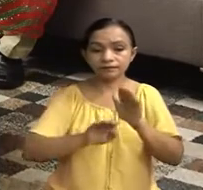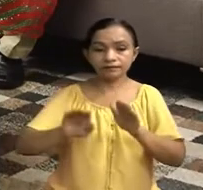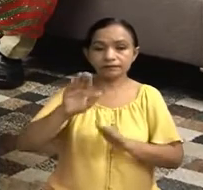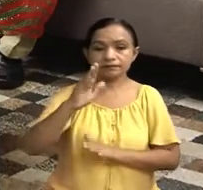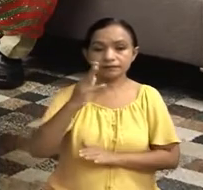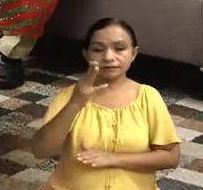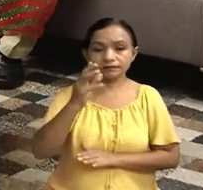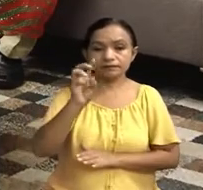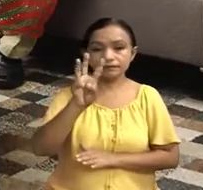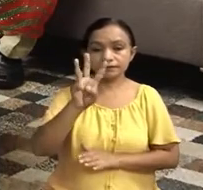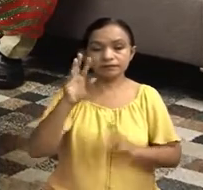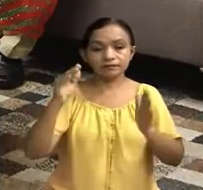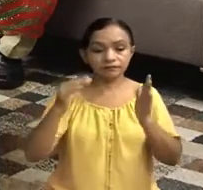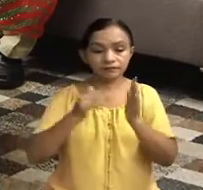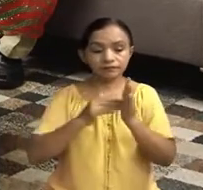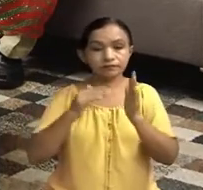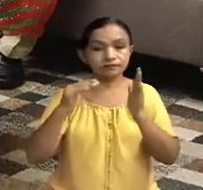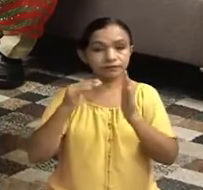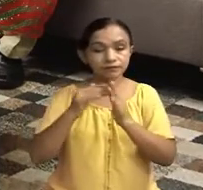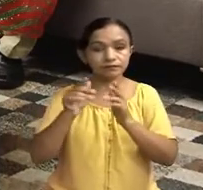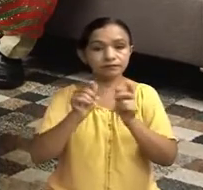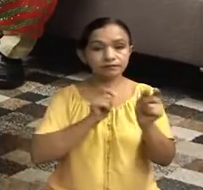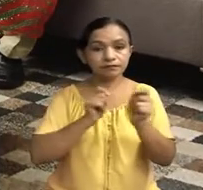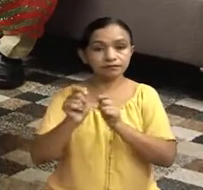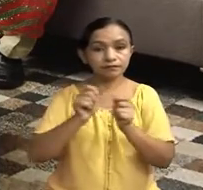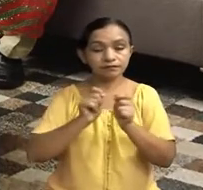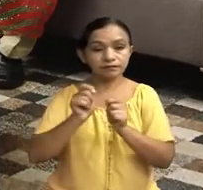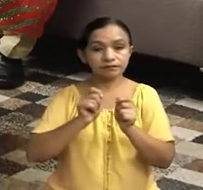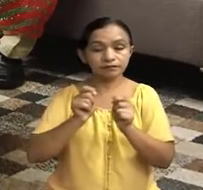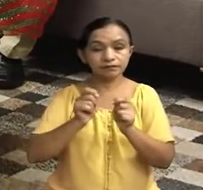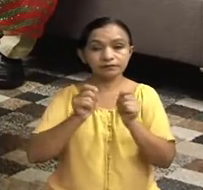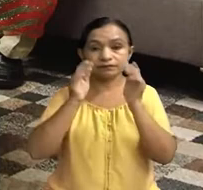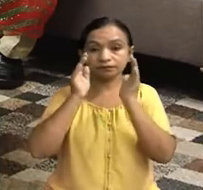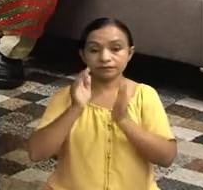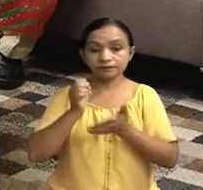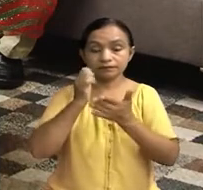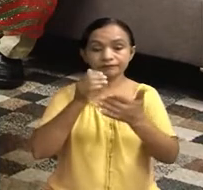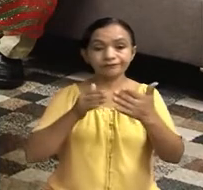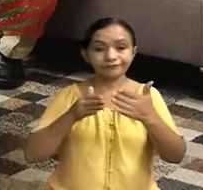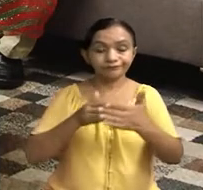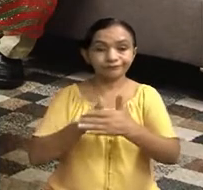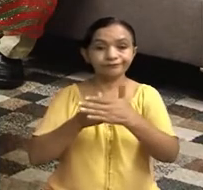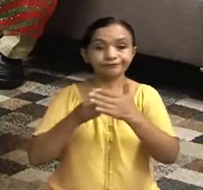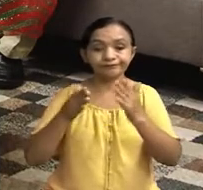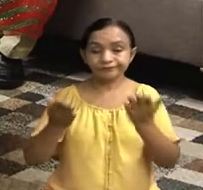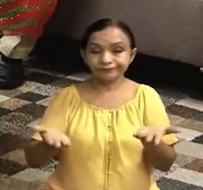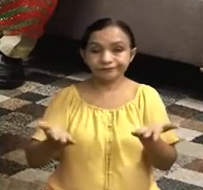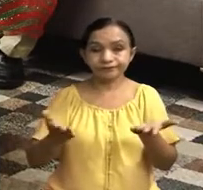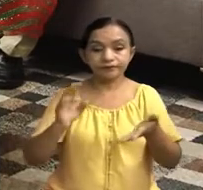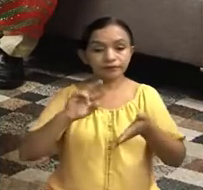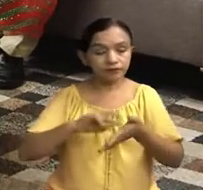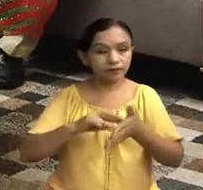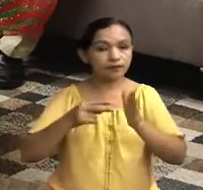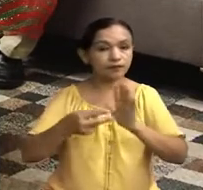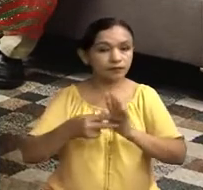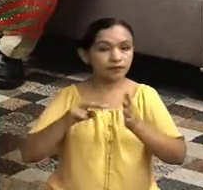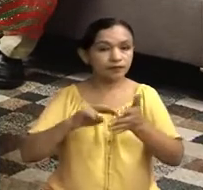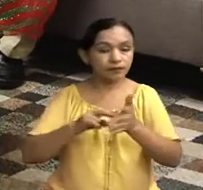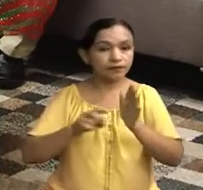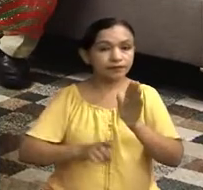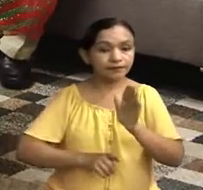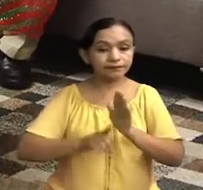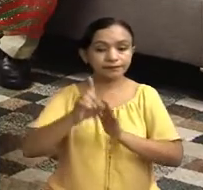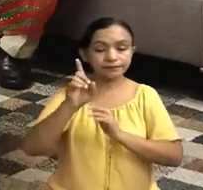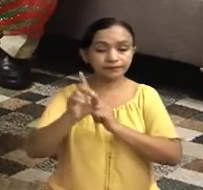mil millones de dólares en costos directos por el bloqueo, sin mencionar lo que significa el desarrollo para una